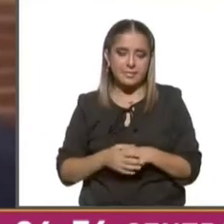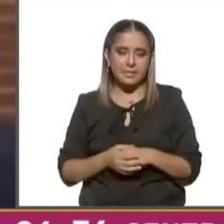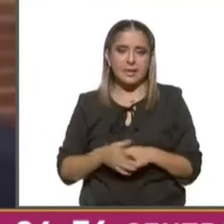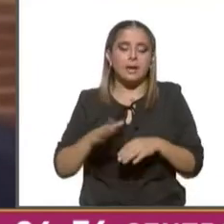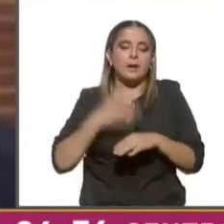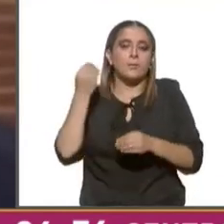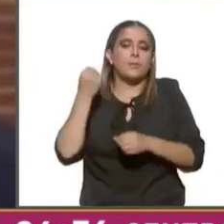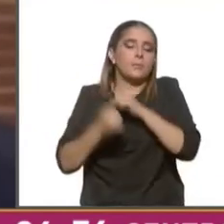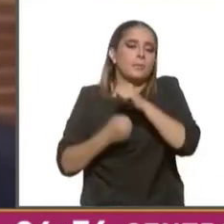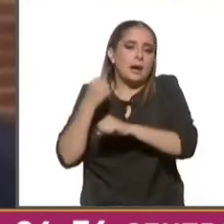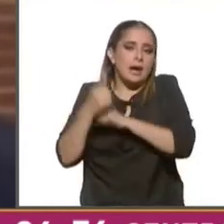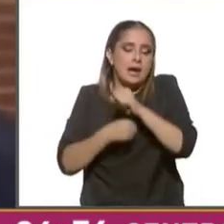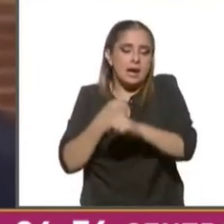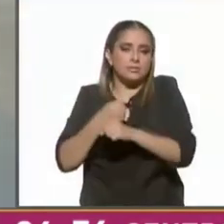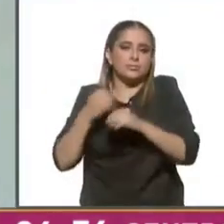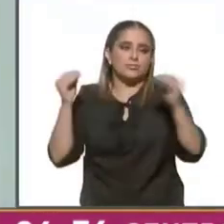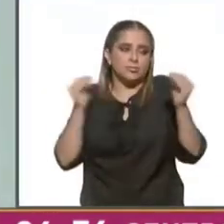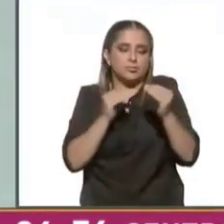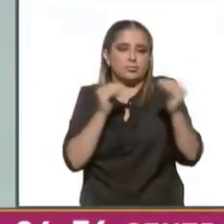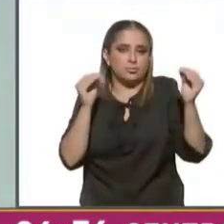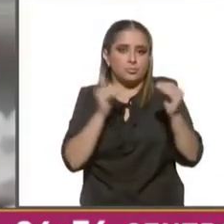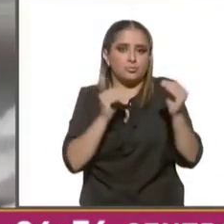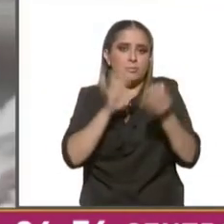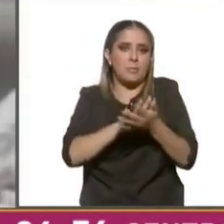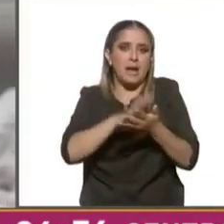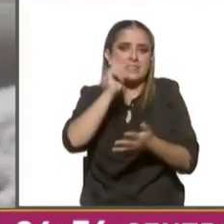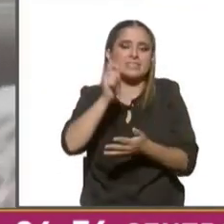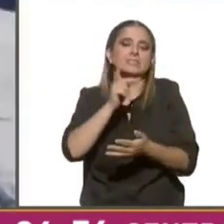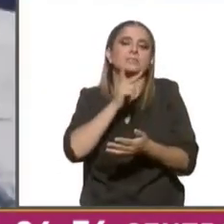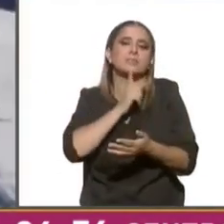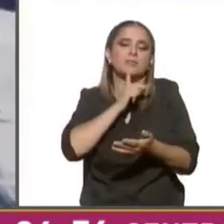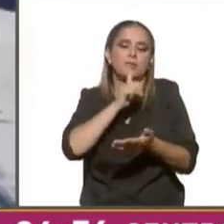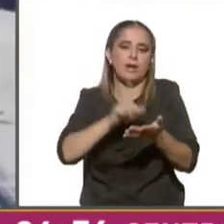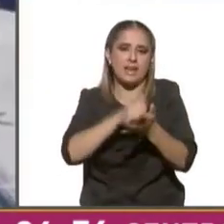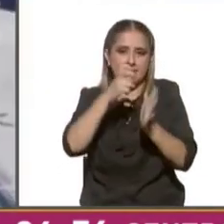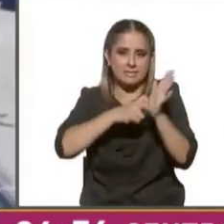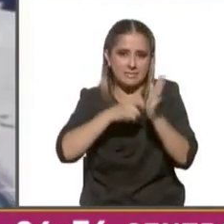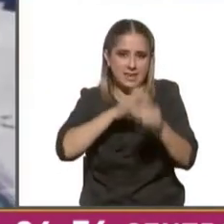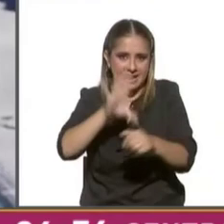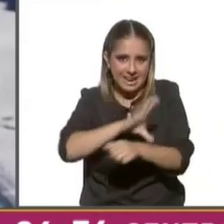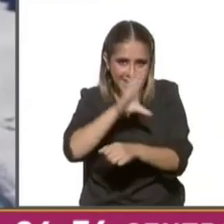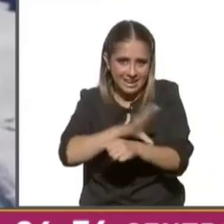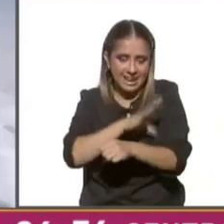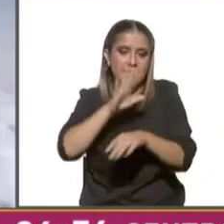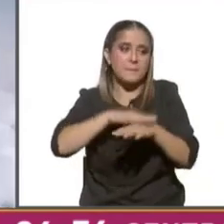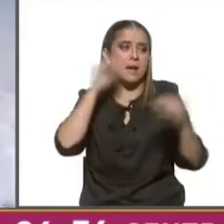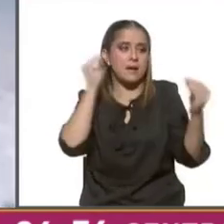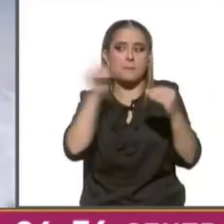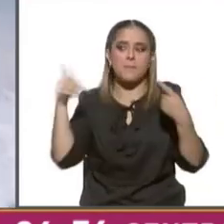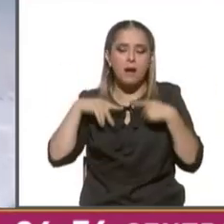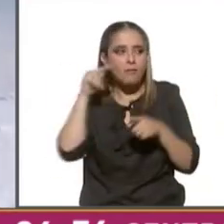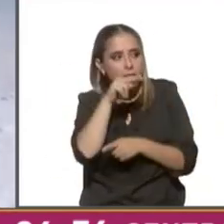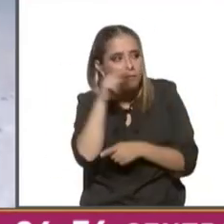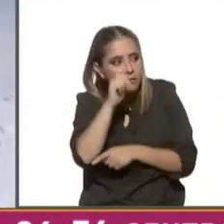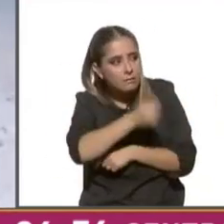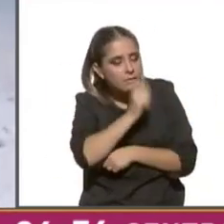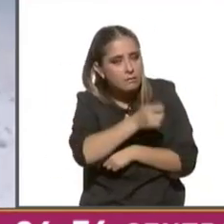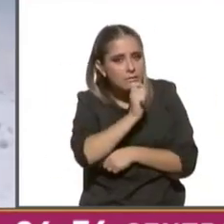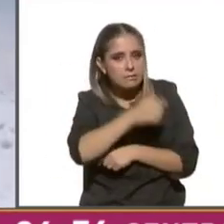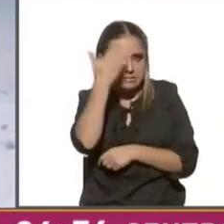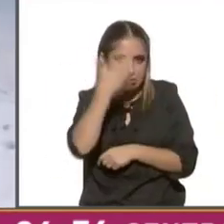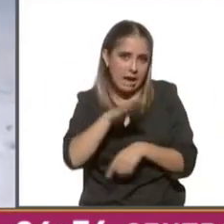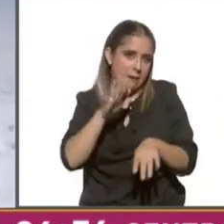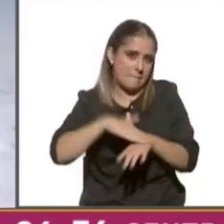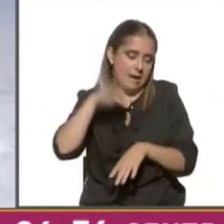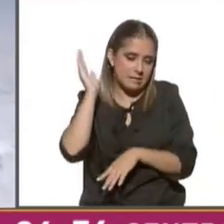mucho tiempo de la discusión que más nos enteramos fue el de la reforma eléctrica, y esta discusión creo que se